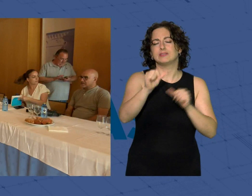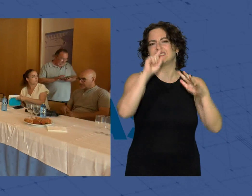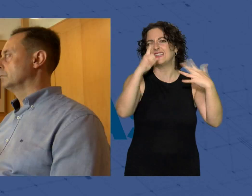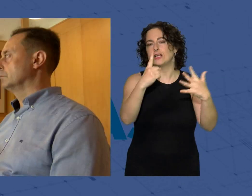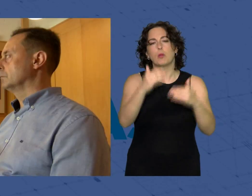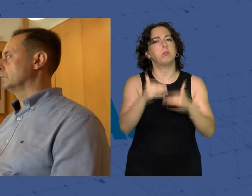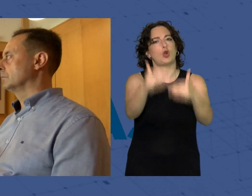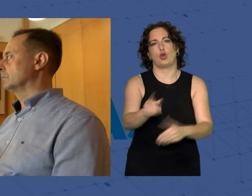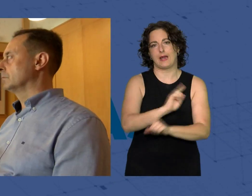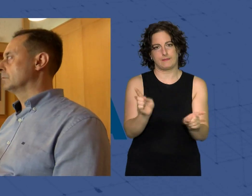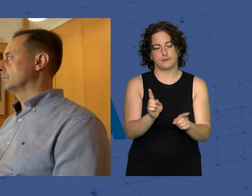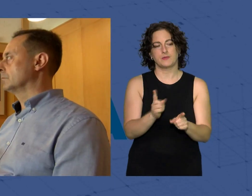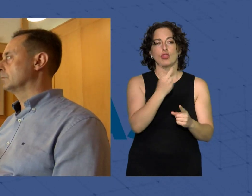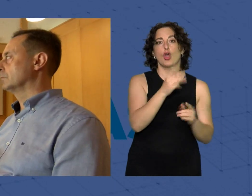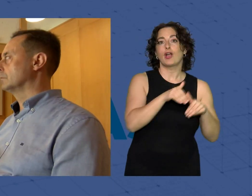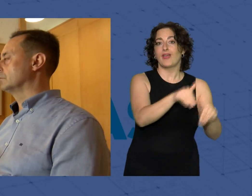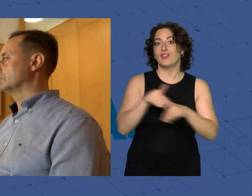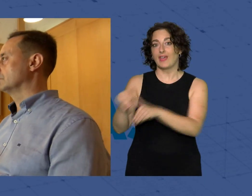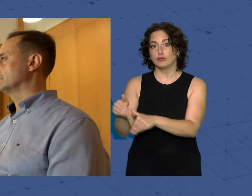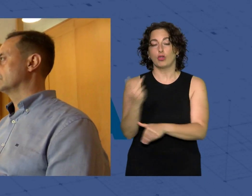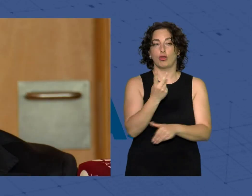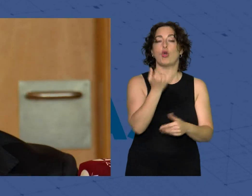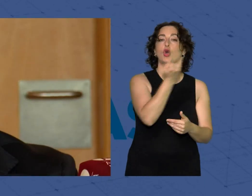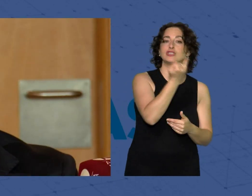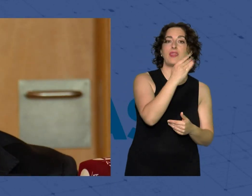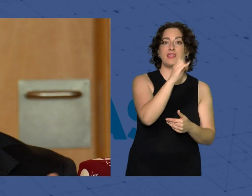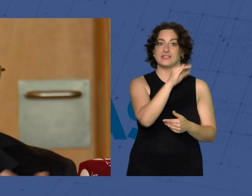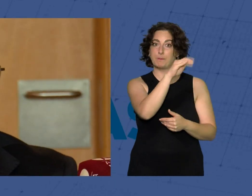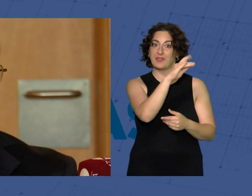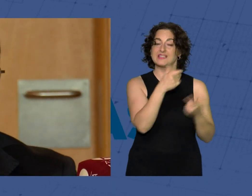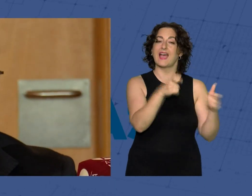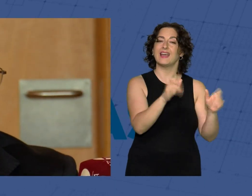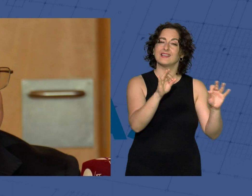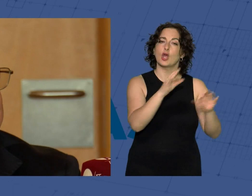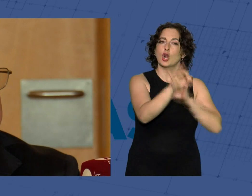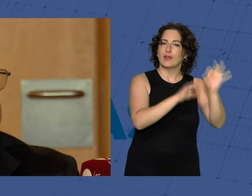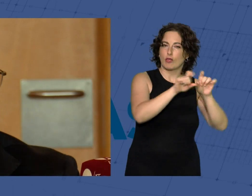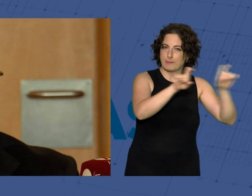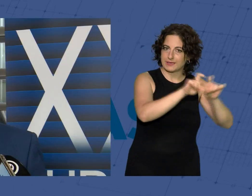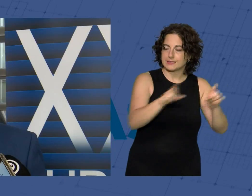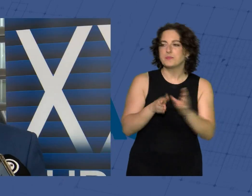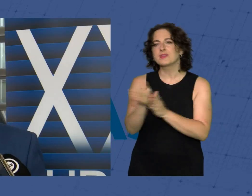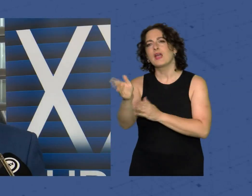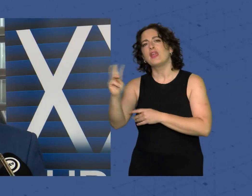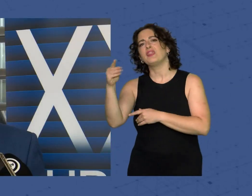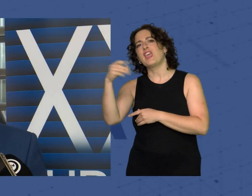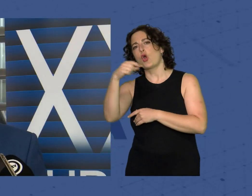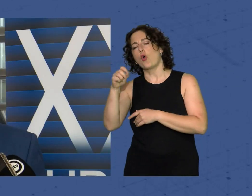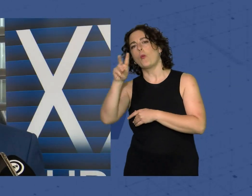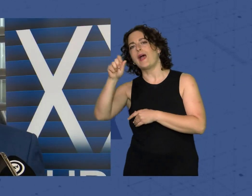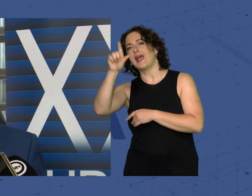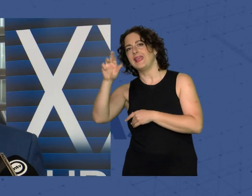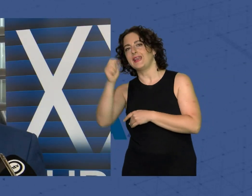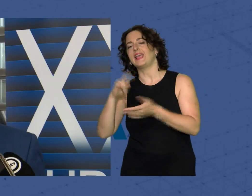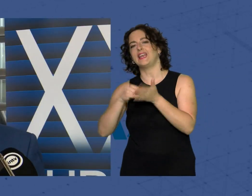prorrogable. Los dos candidatos hasta el momento son José Céspedes, del área de organización de empresas, y Diego Valera, del área de ingeniería